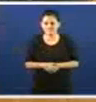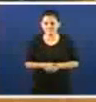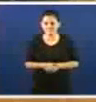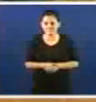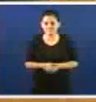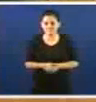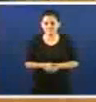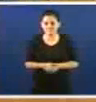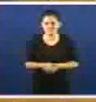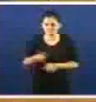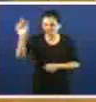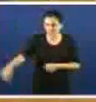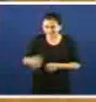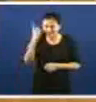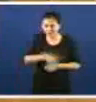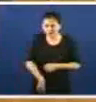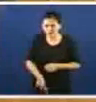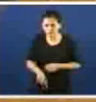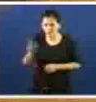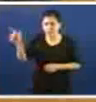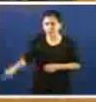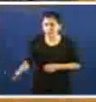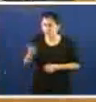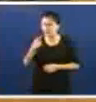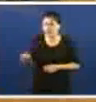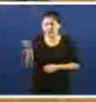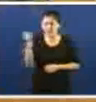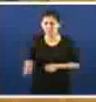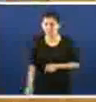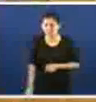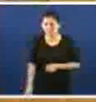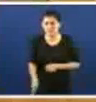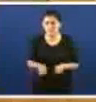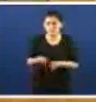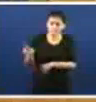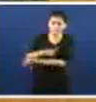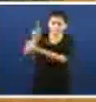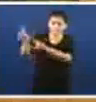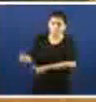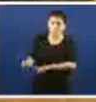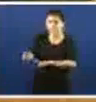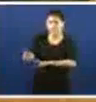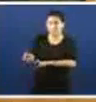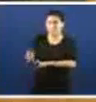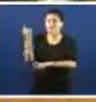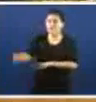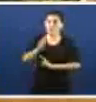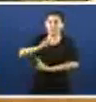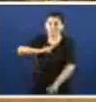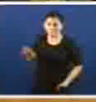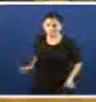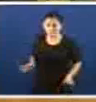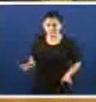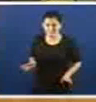sabe, vostede sabe, e non llo vou dicir, e a pregunta é retórica, se quere, sabe vostede cal